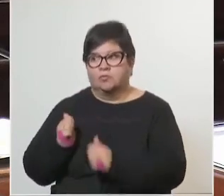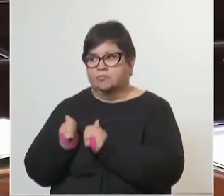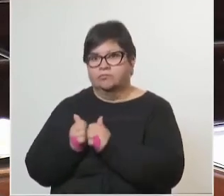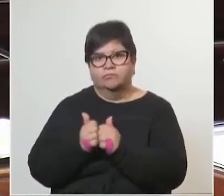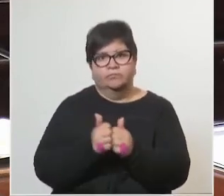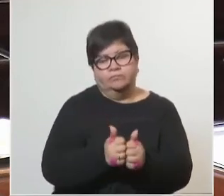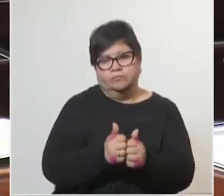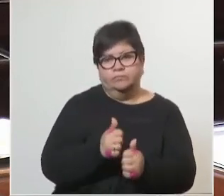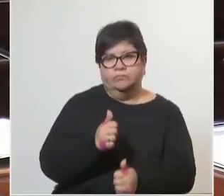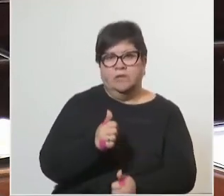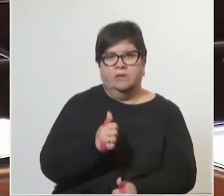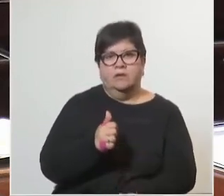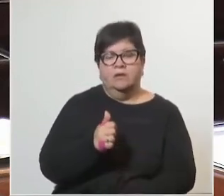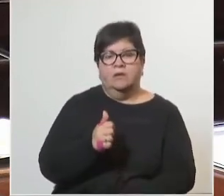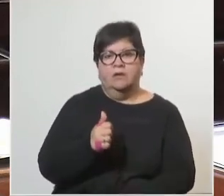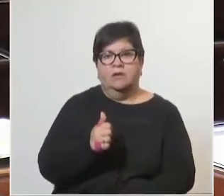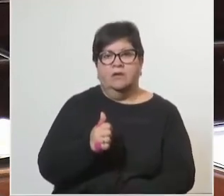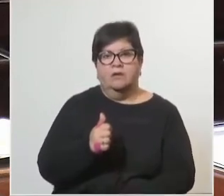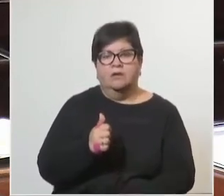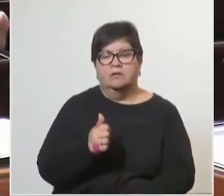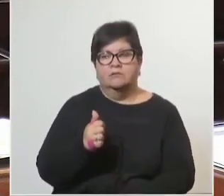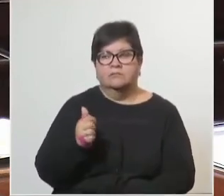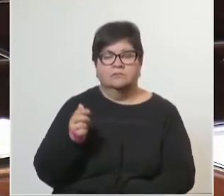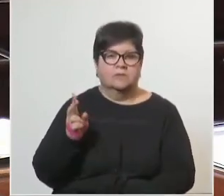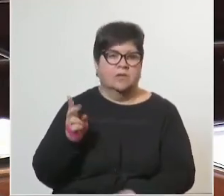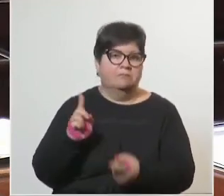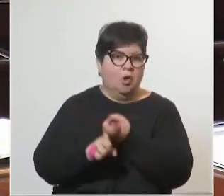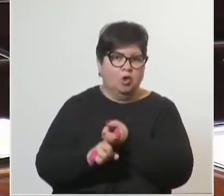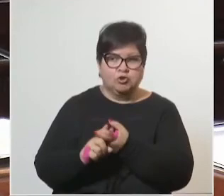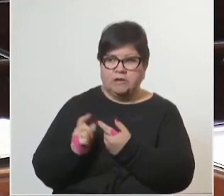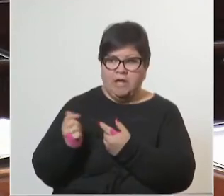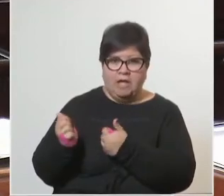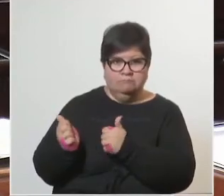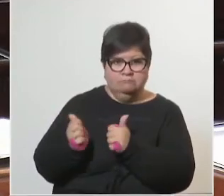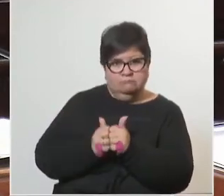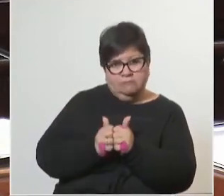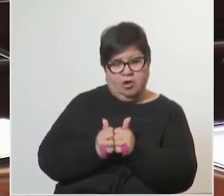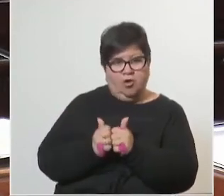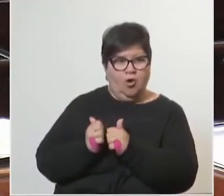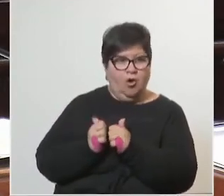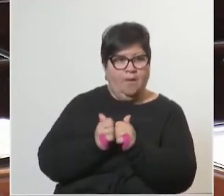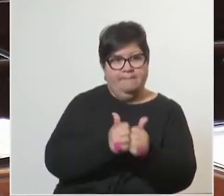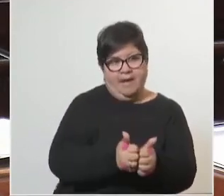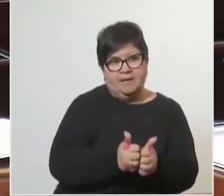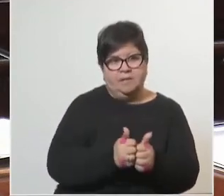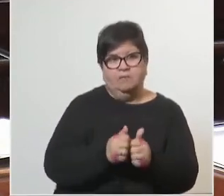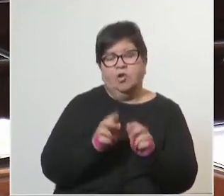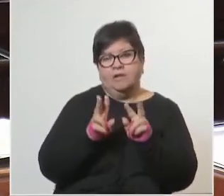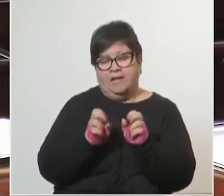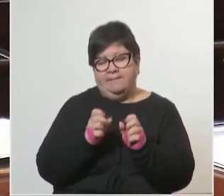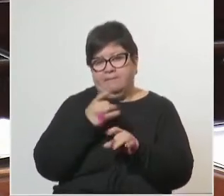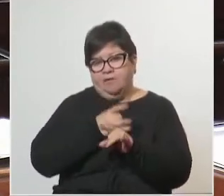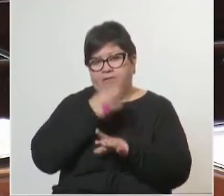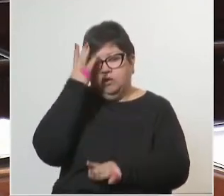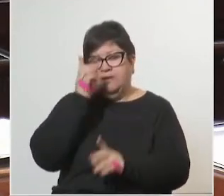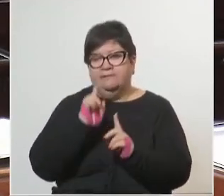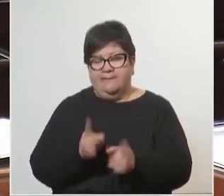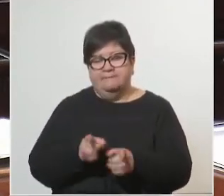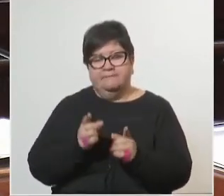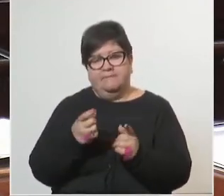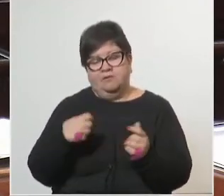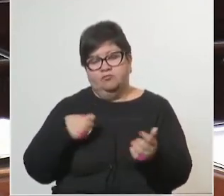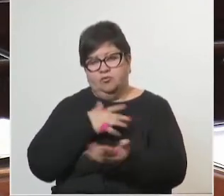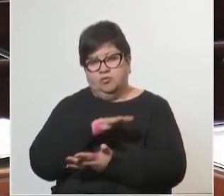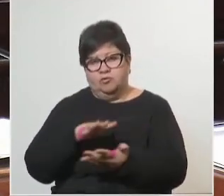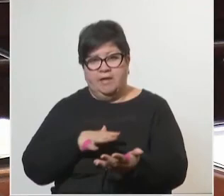señora a visitar a esta persona por una razón de orden profesional, pero también de orden social.